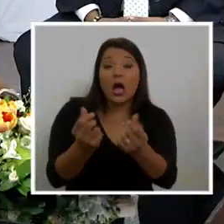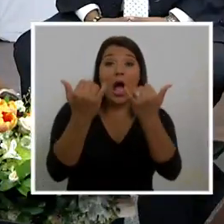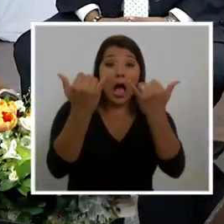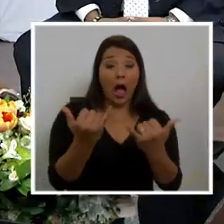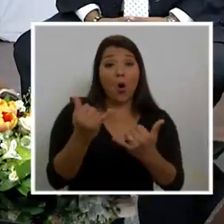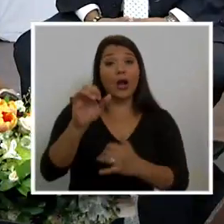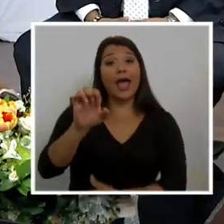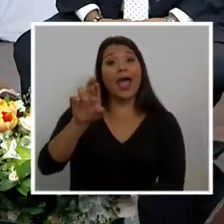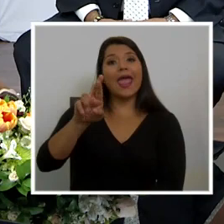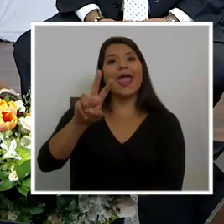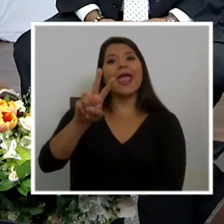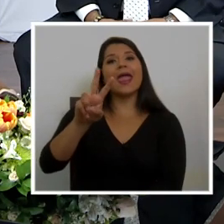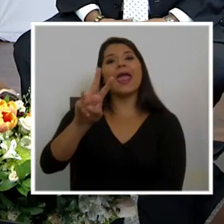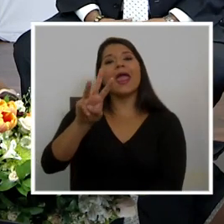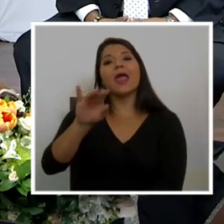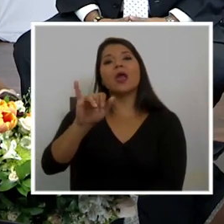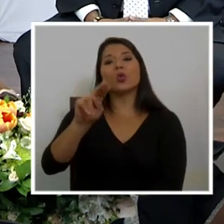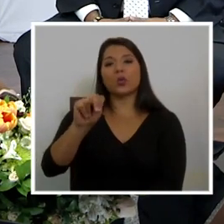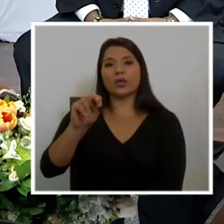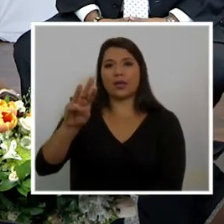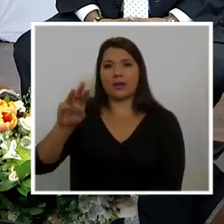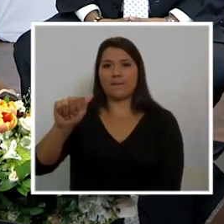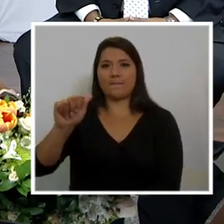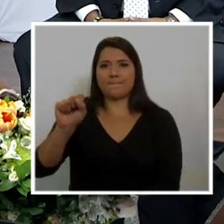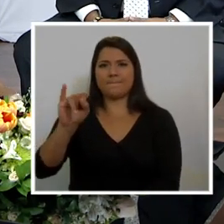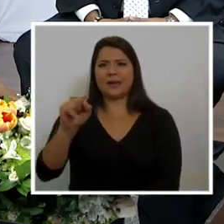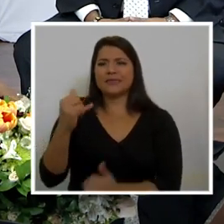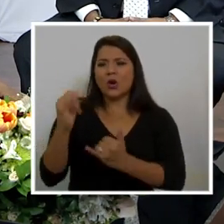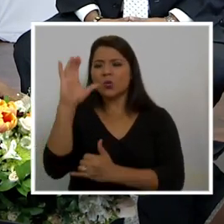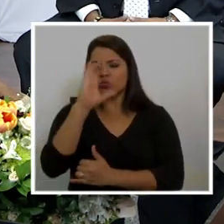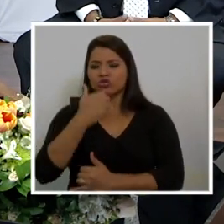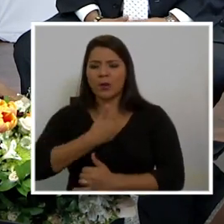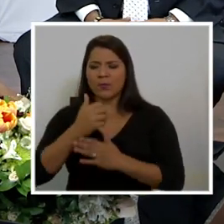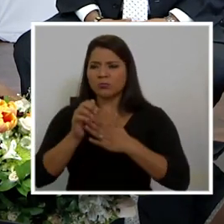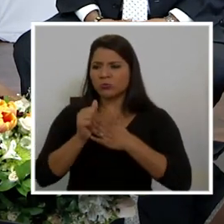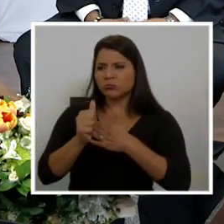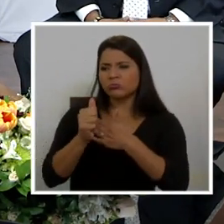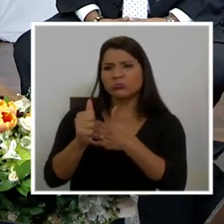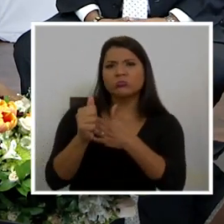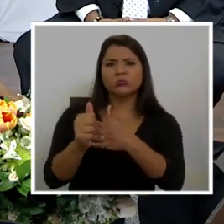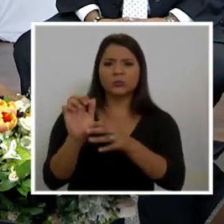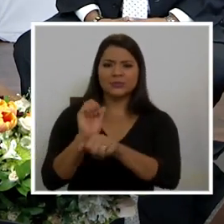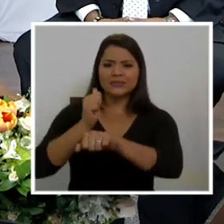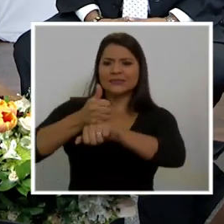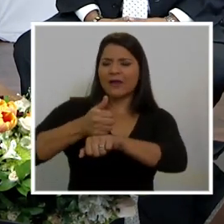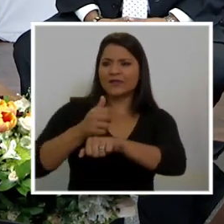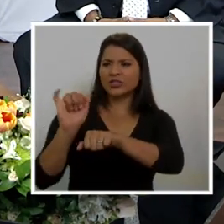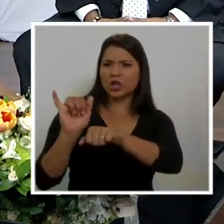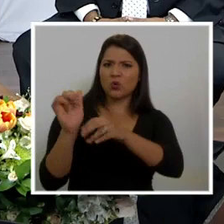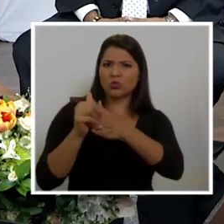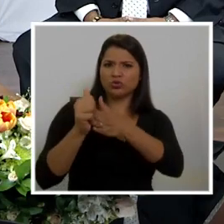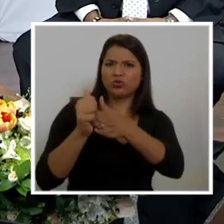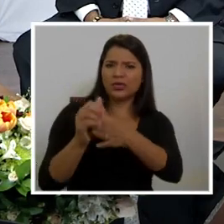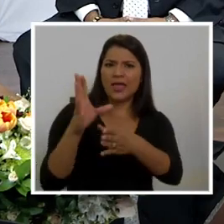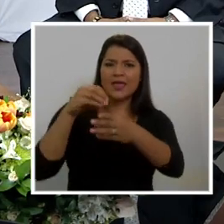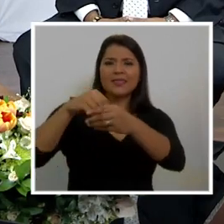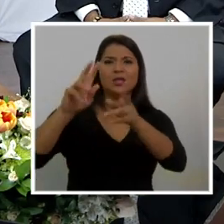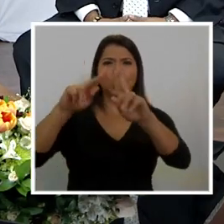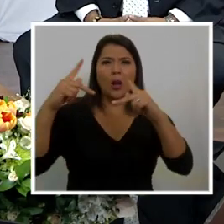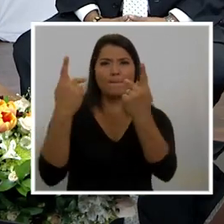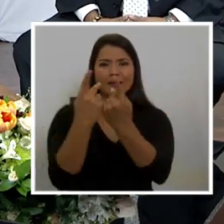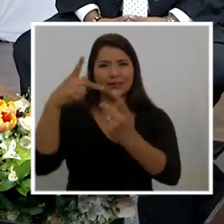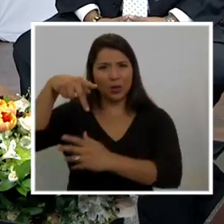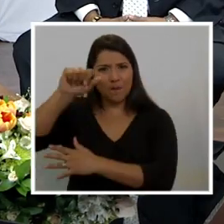está buscando su propio liderazgo, fortalecerse como figura dentro del Partido Acción Ciudadana, porque recordemos